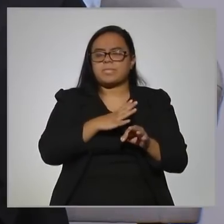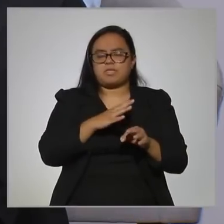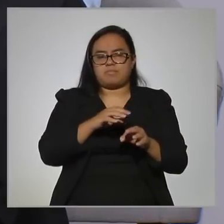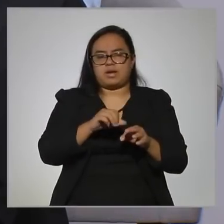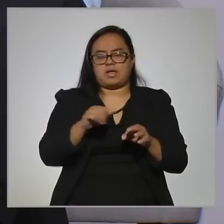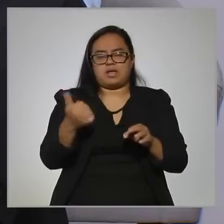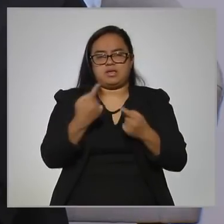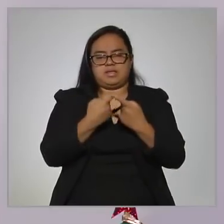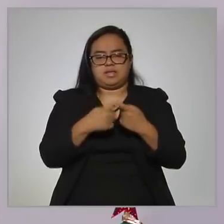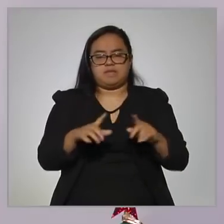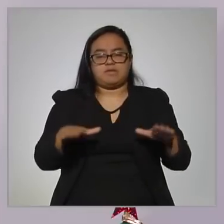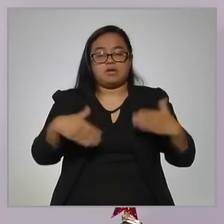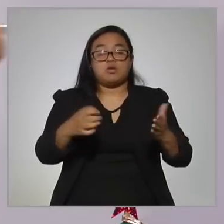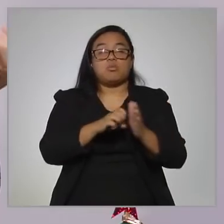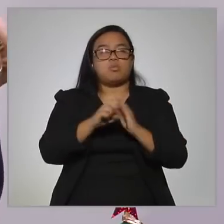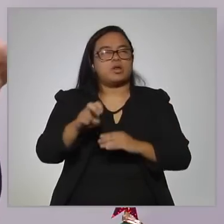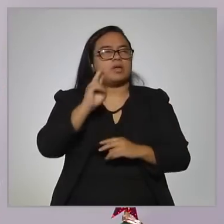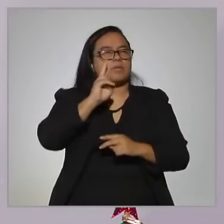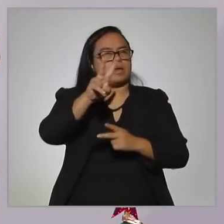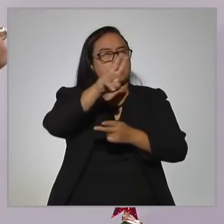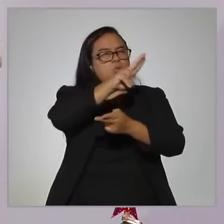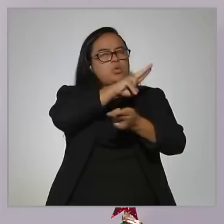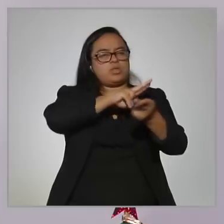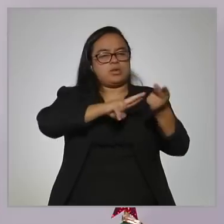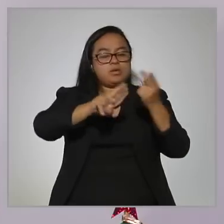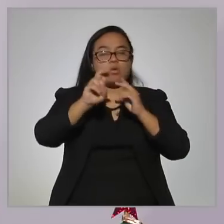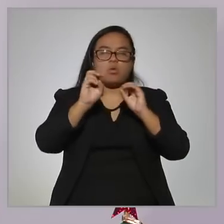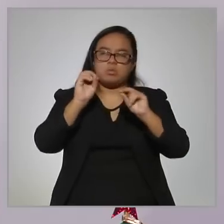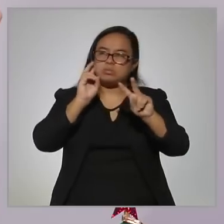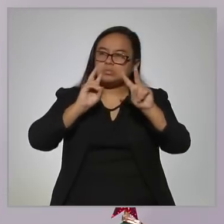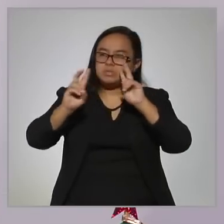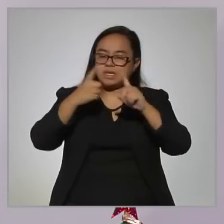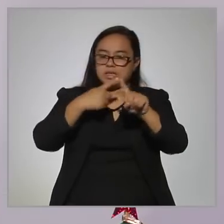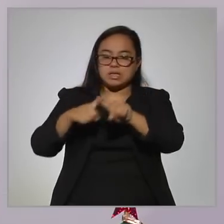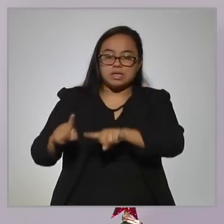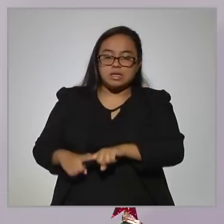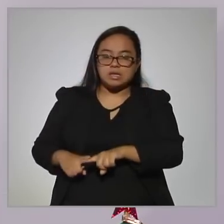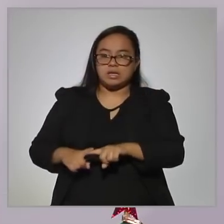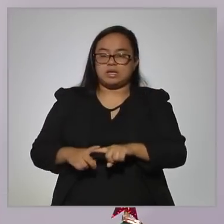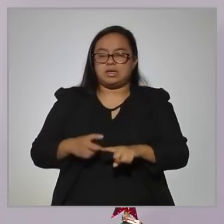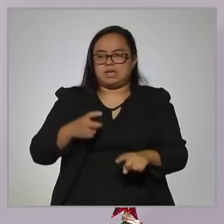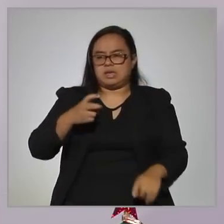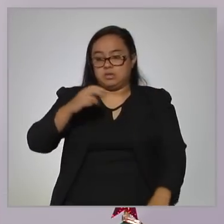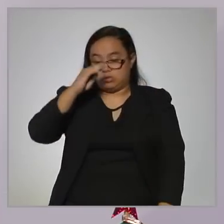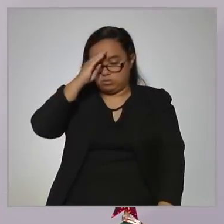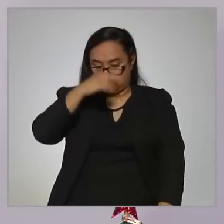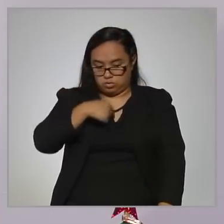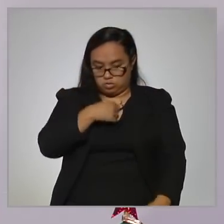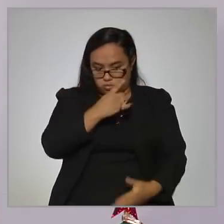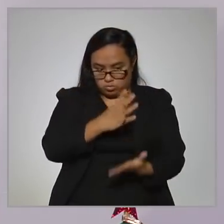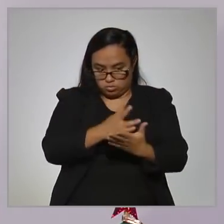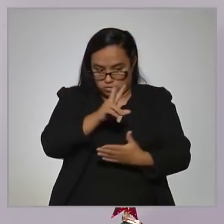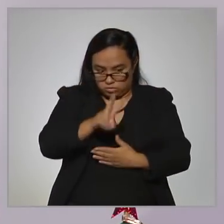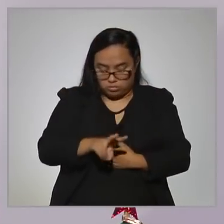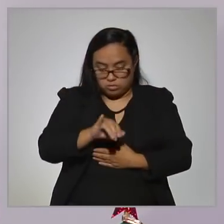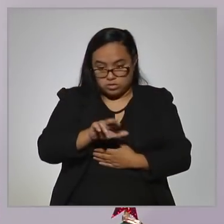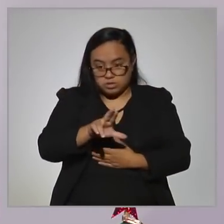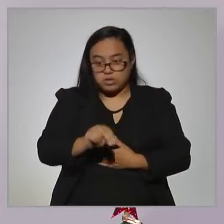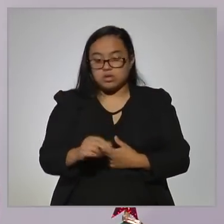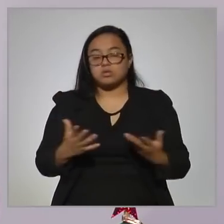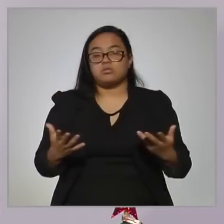mundo, ¿no? Cuando uno ve el universo o lo que podemos ver, que uno dice, ¿seremos los únicos realmente?